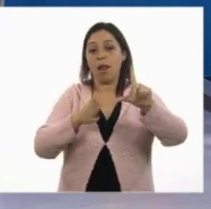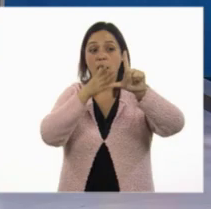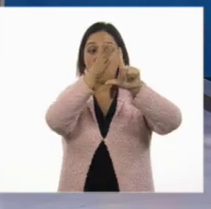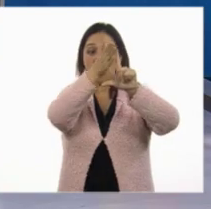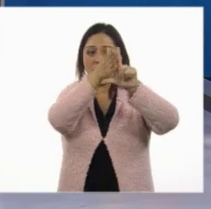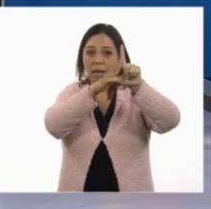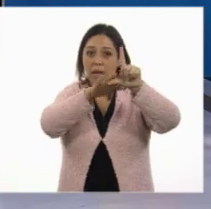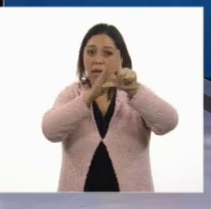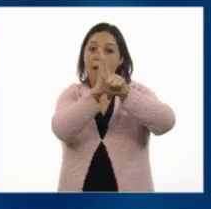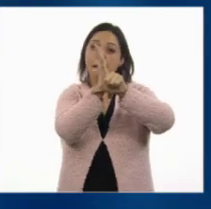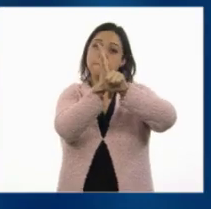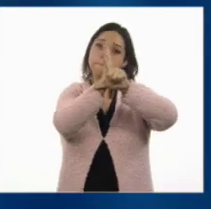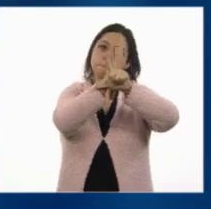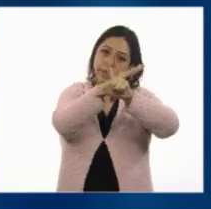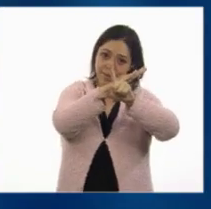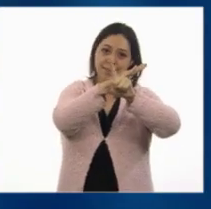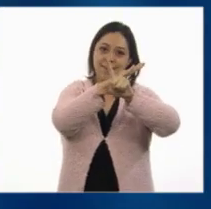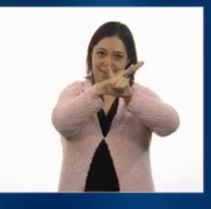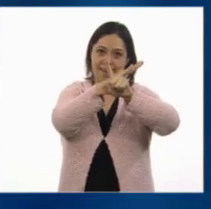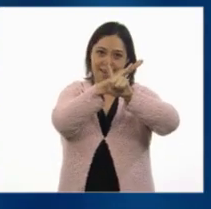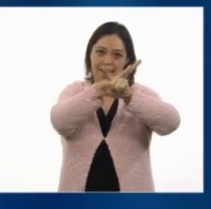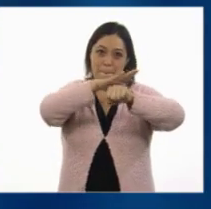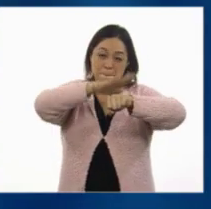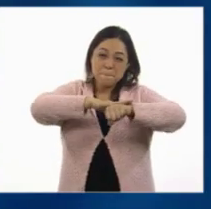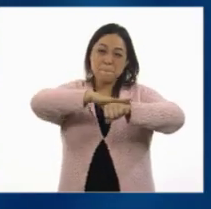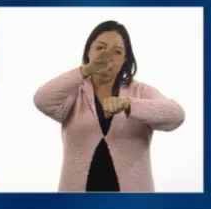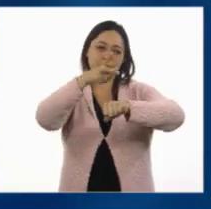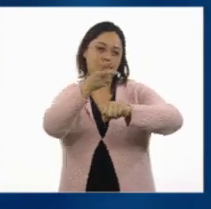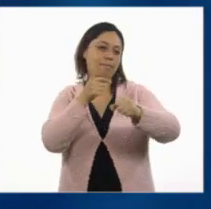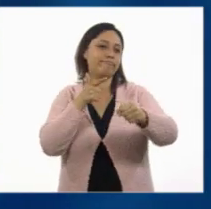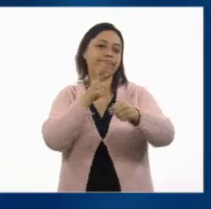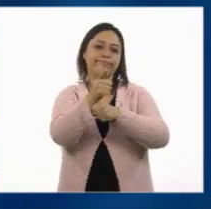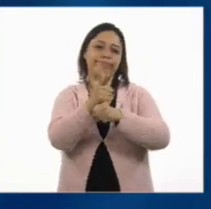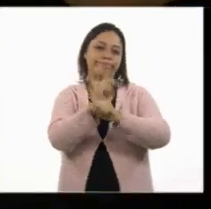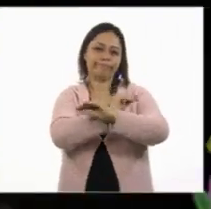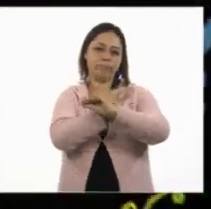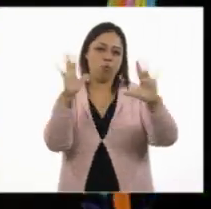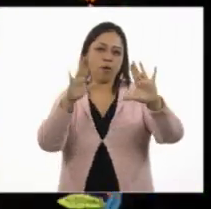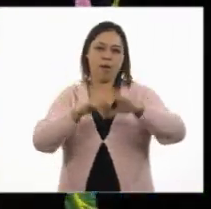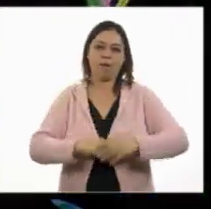ángulo más de 90 grados. Eso está muy claro aquí en este triángulo.